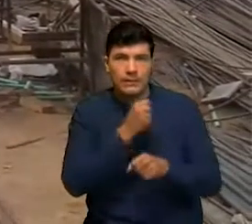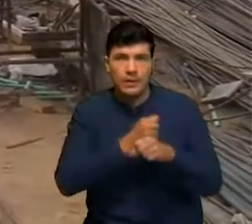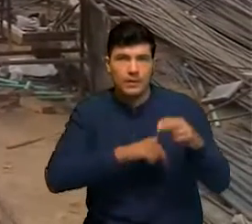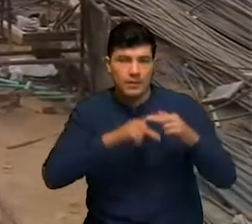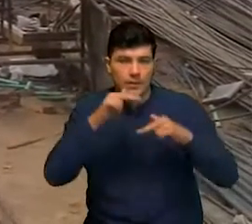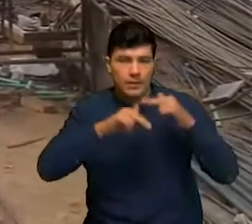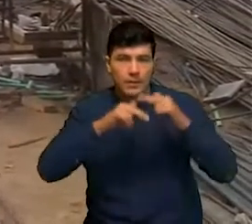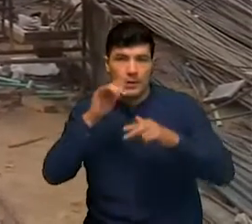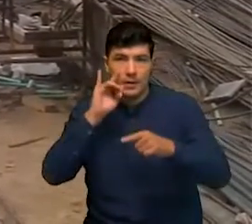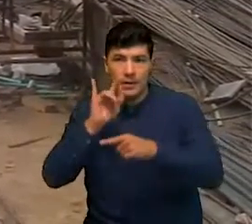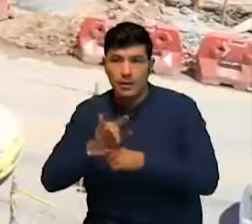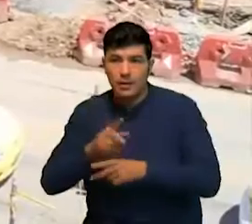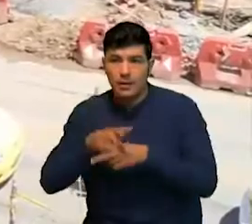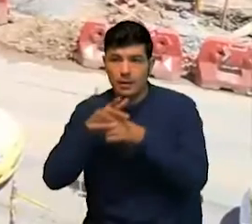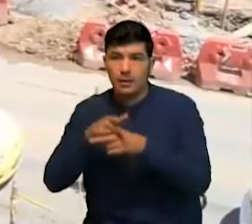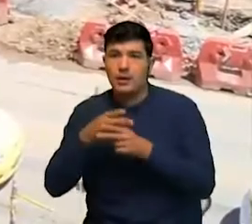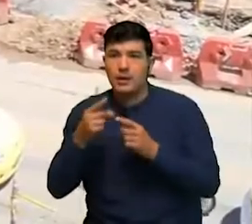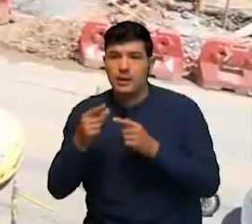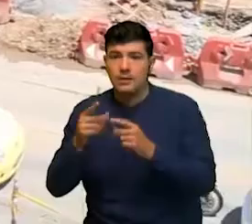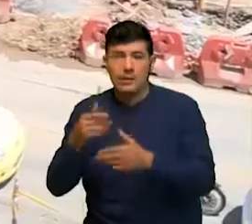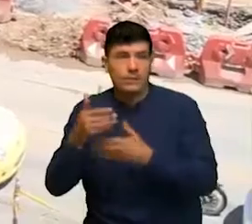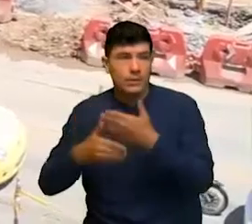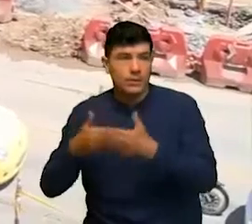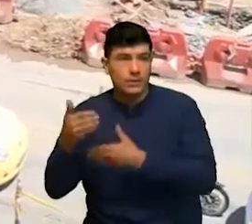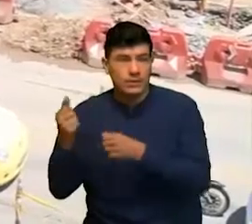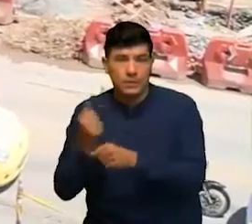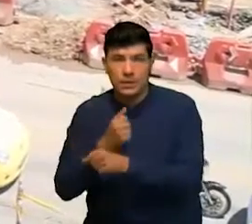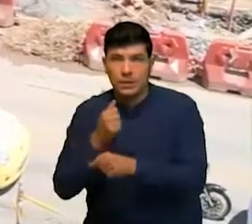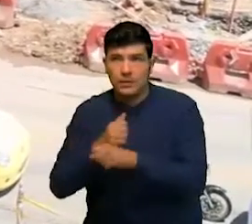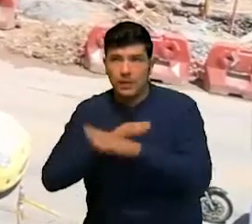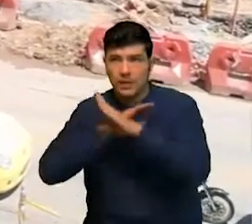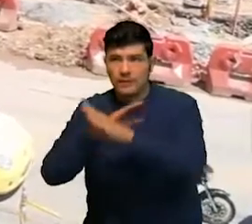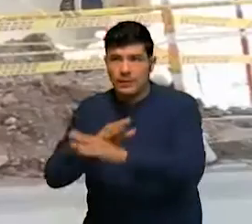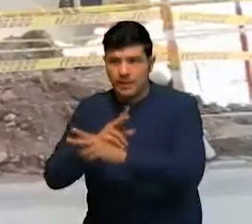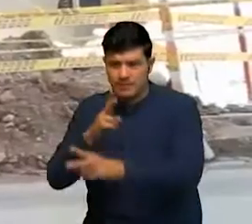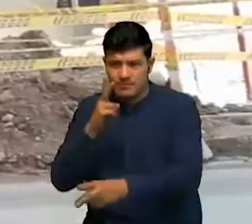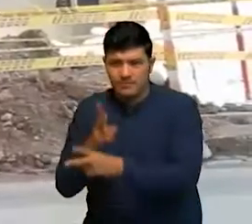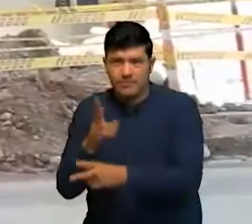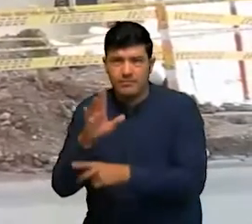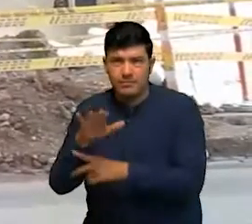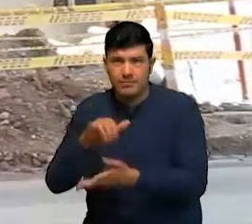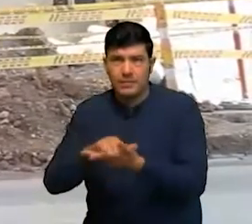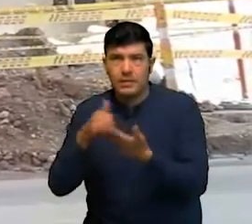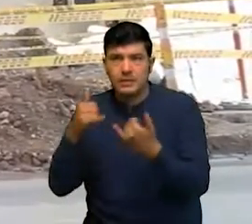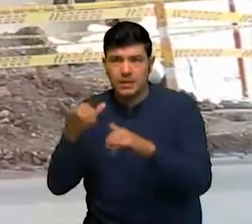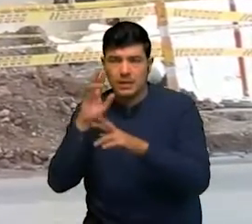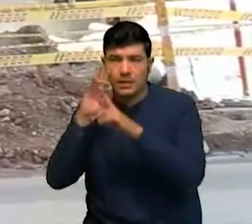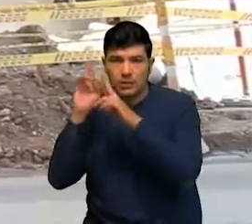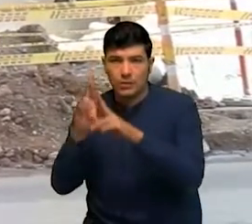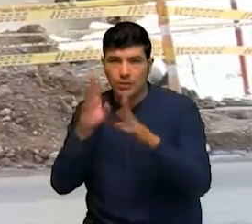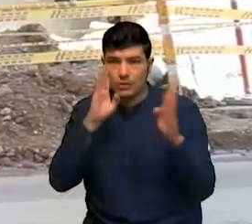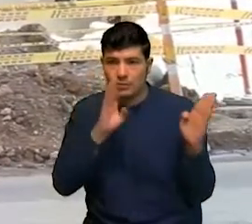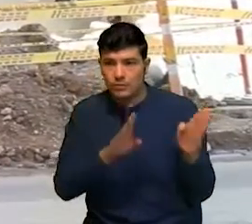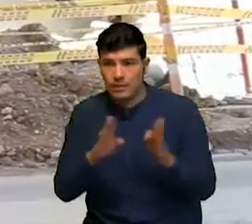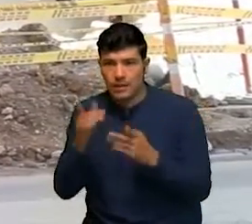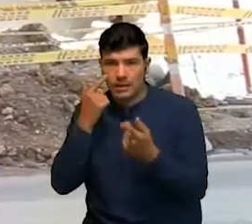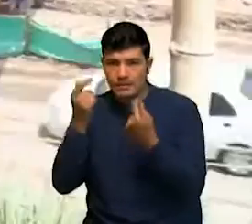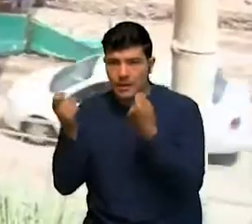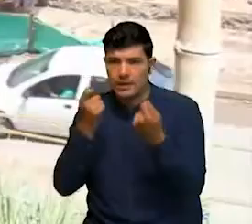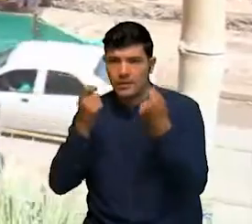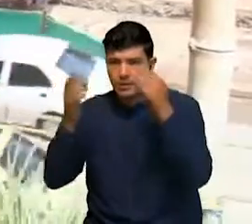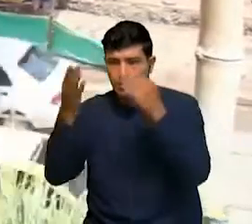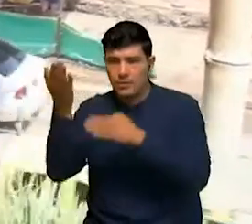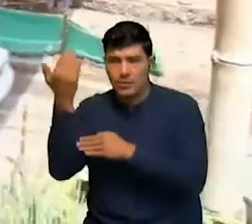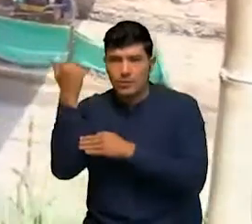y peatones, agilizar el flujo vehicular y evitar accidentes de tránsito en el sector, se estableció un plan de manejo de tráfico que debe ser atendido